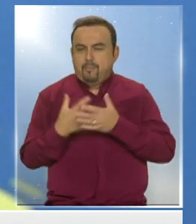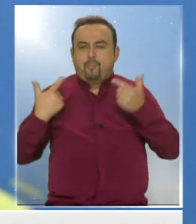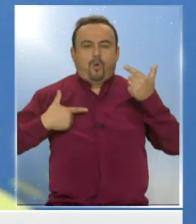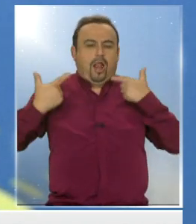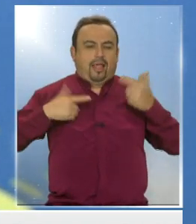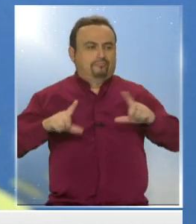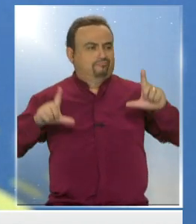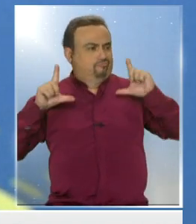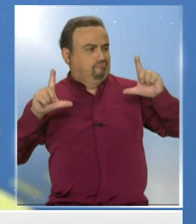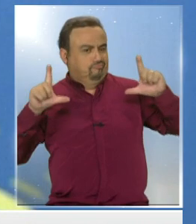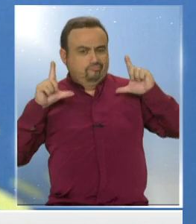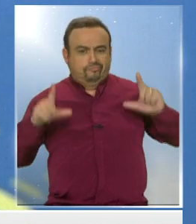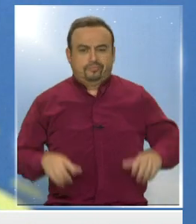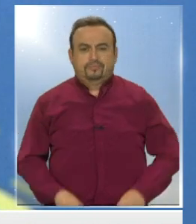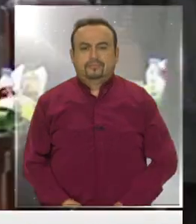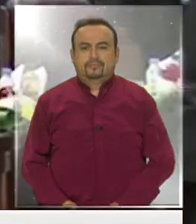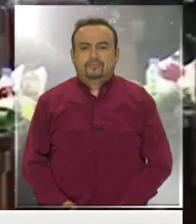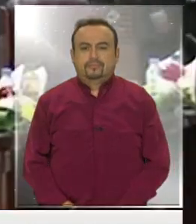políticas.